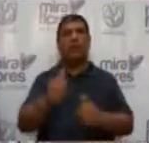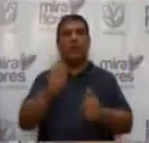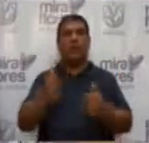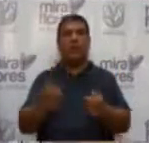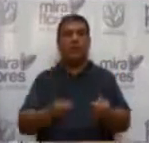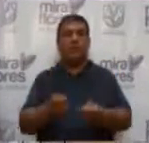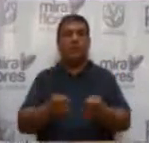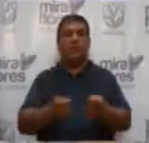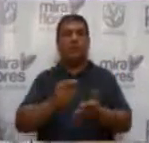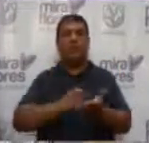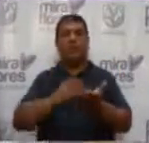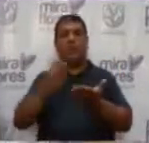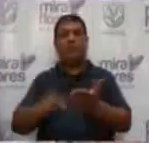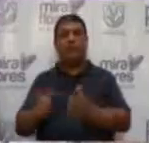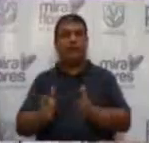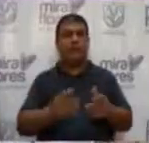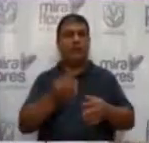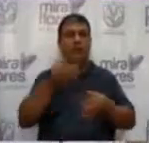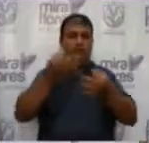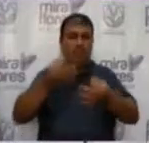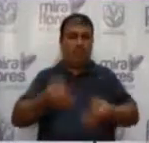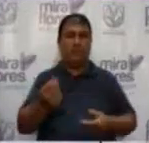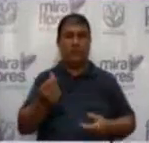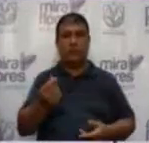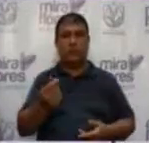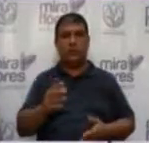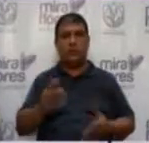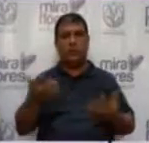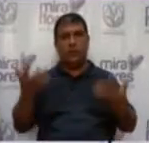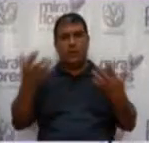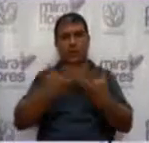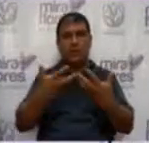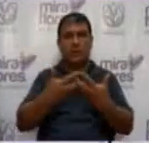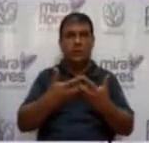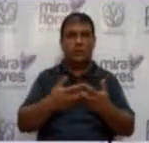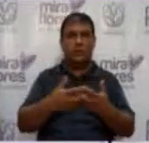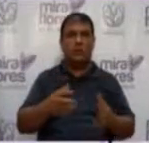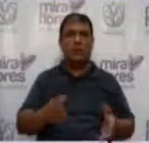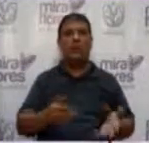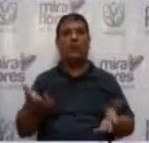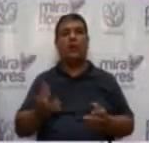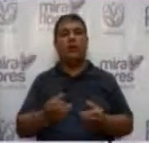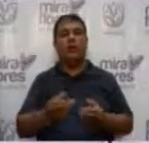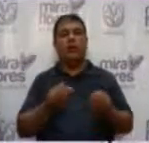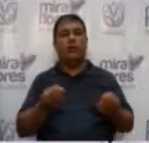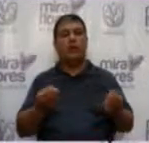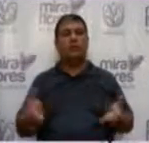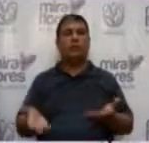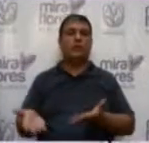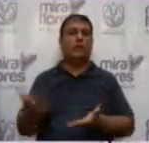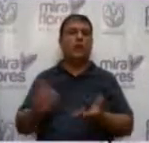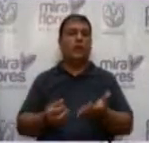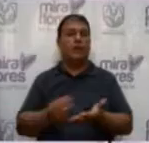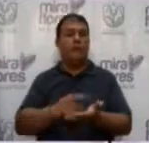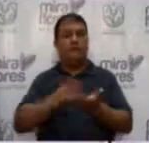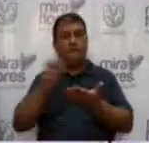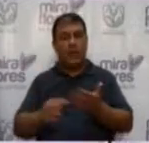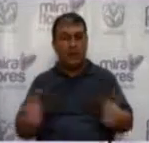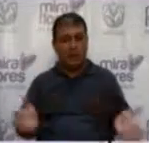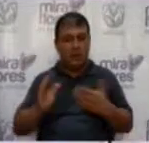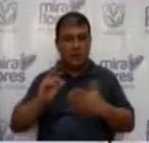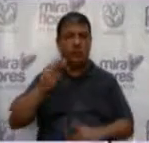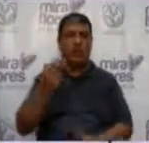de Planificación y Presupuesto en relación al destino de los recursos provenientes del Plan de Incentivos